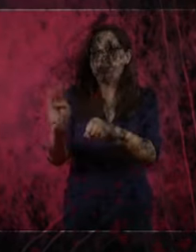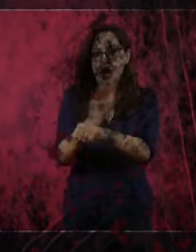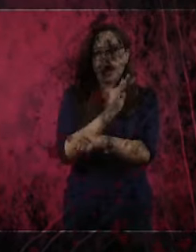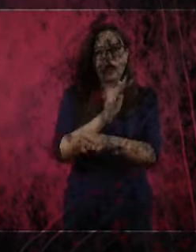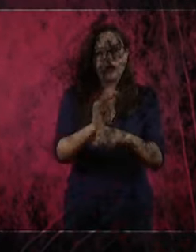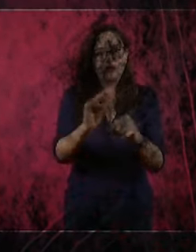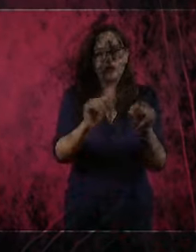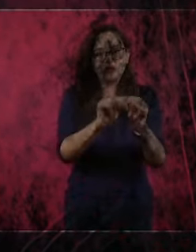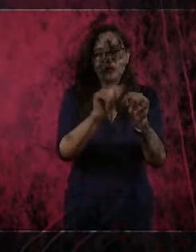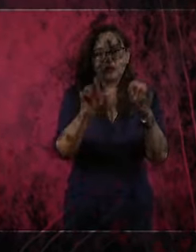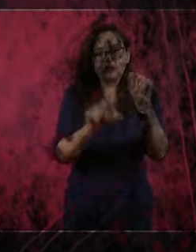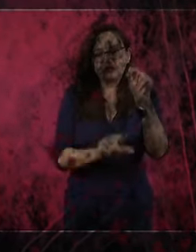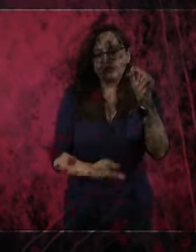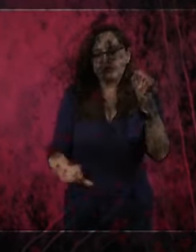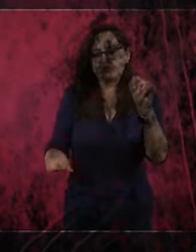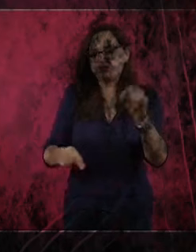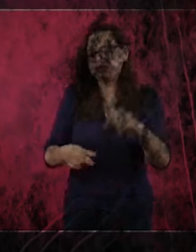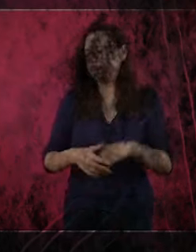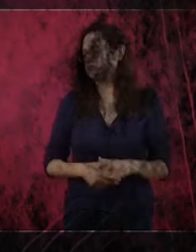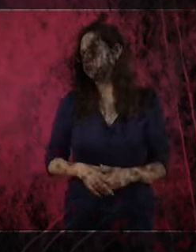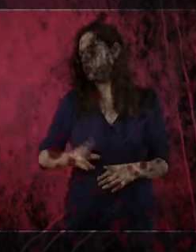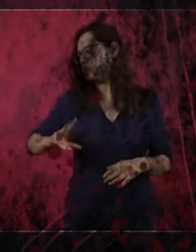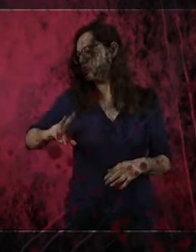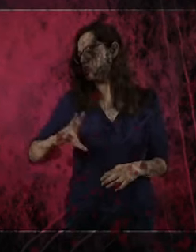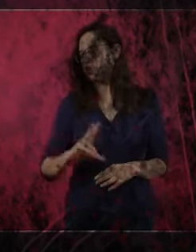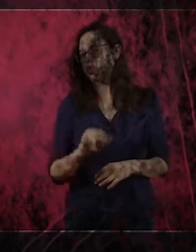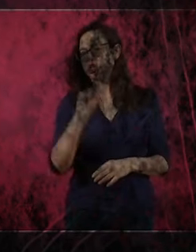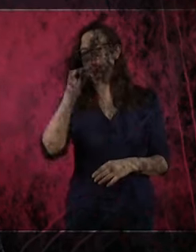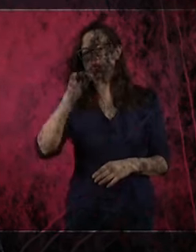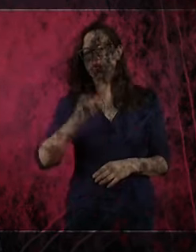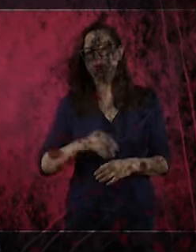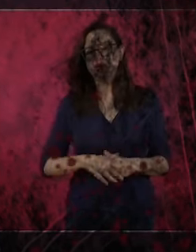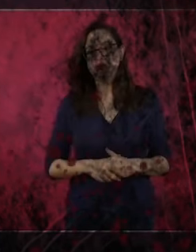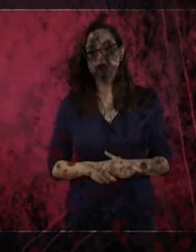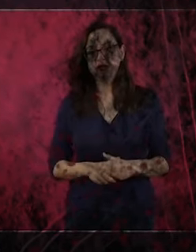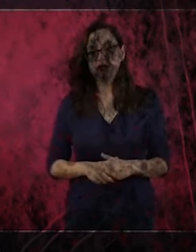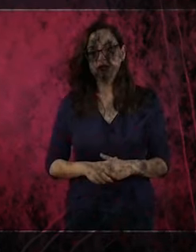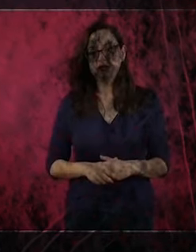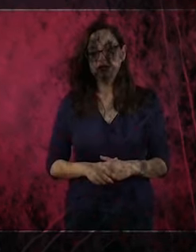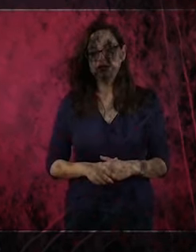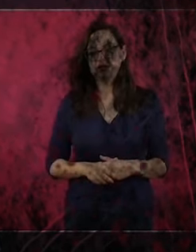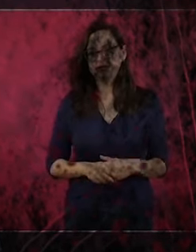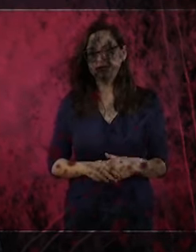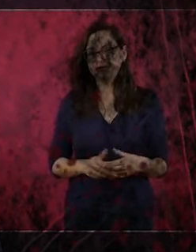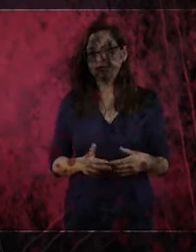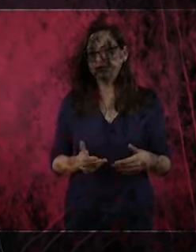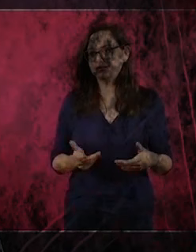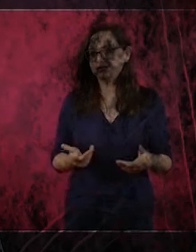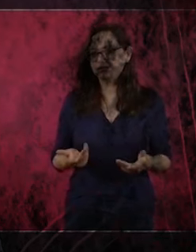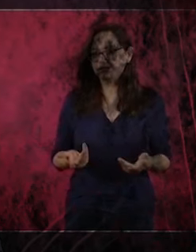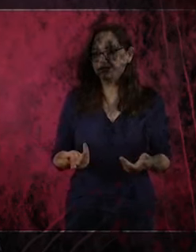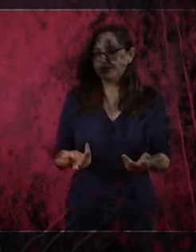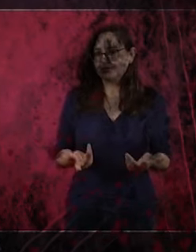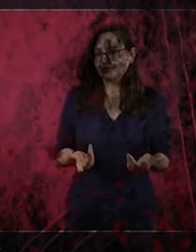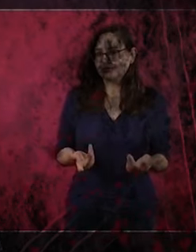legisladores tienen que votar buscando esta simpatía Wow es de un